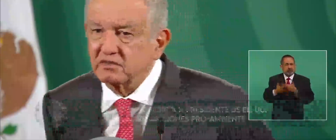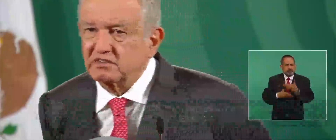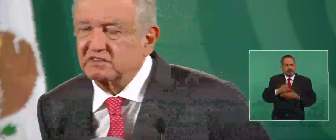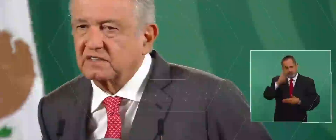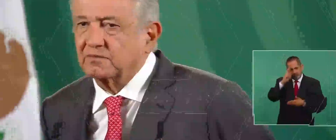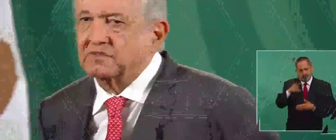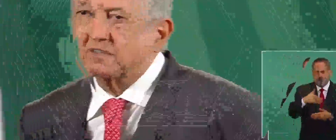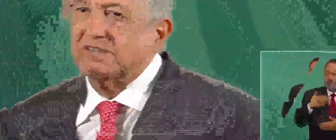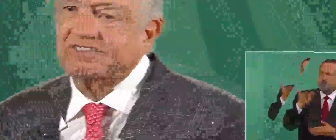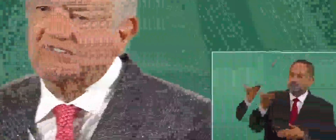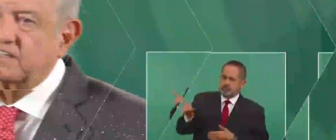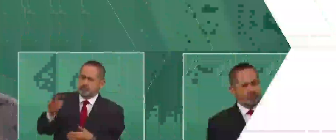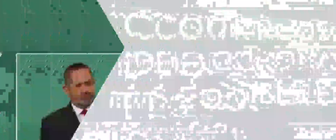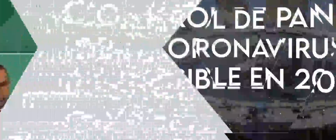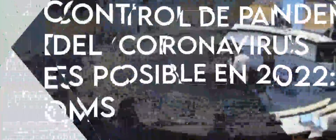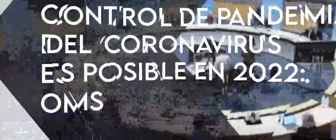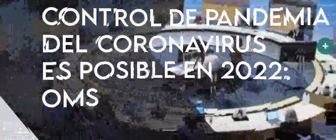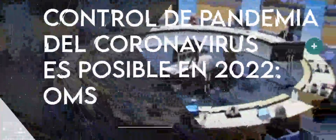medio ambiente.